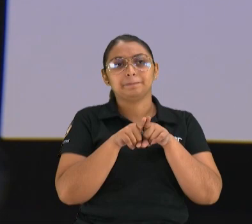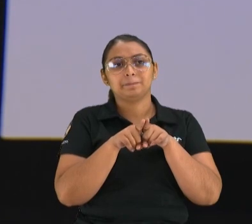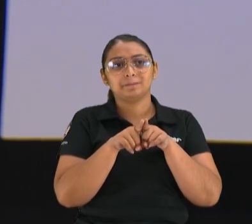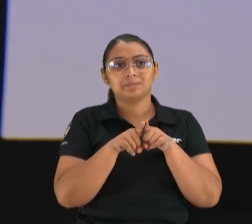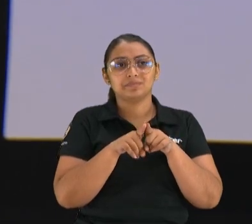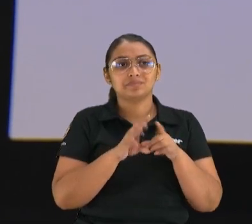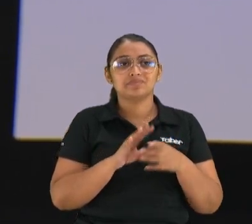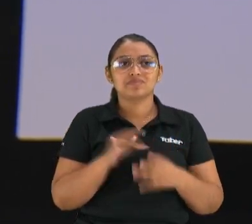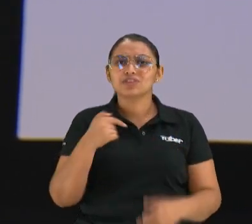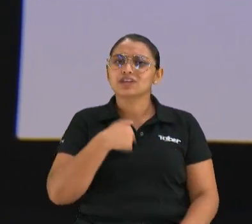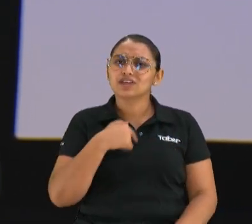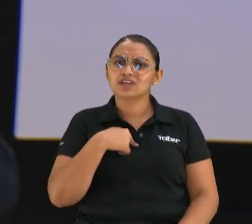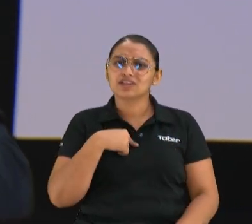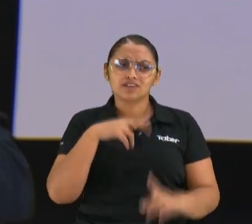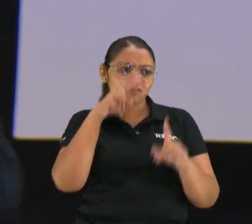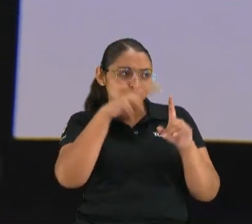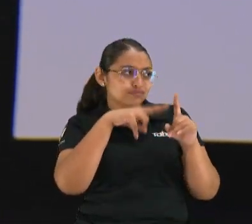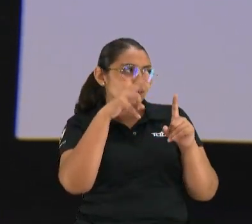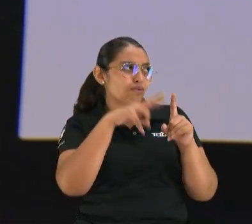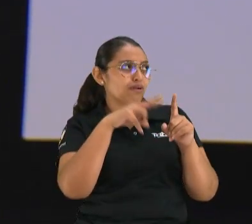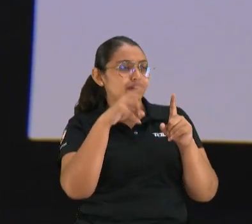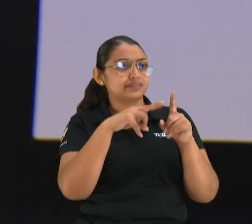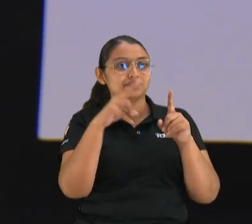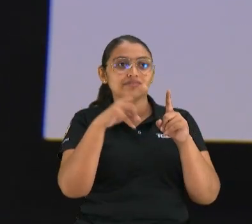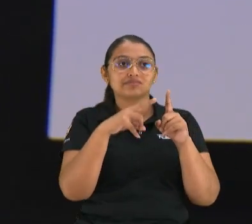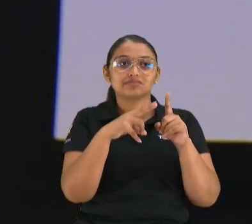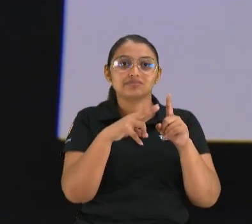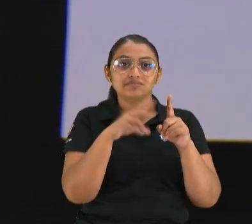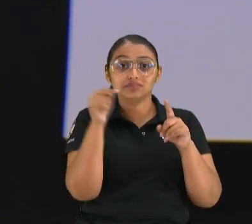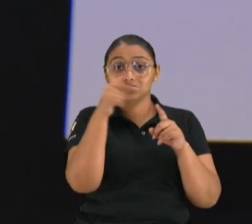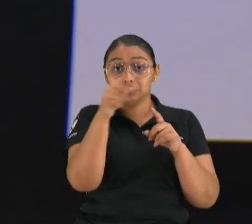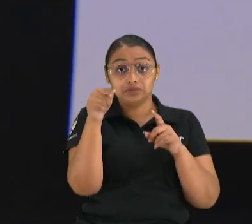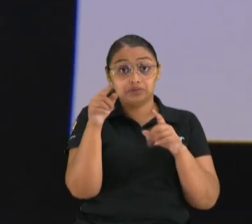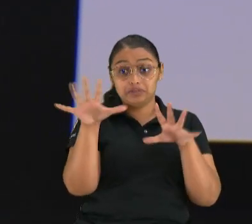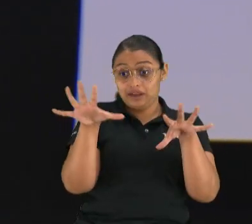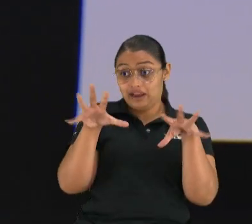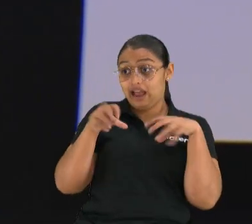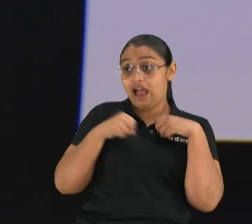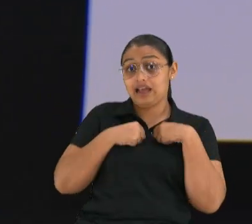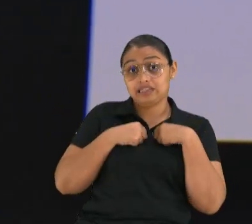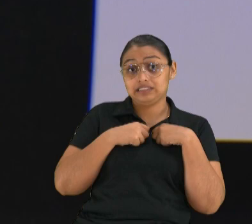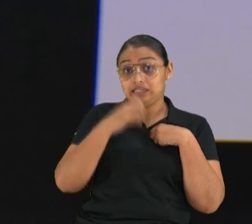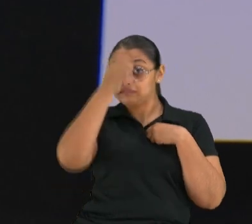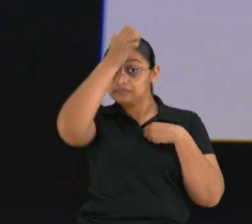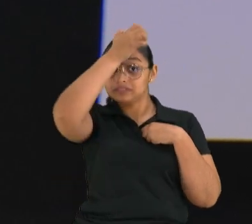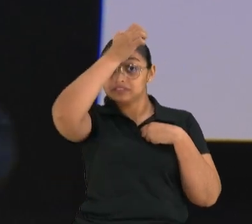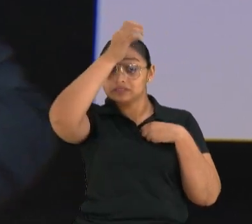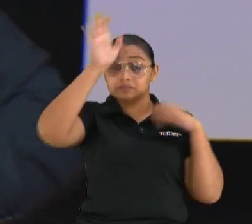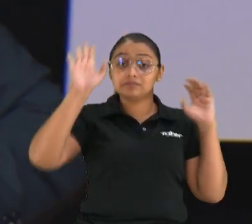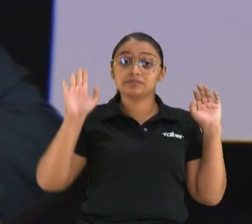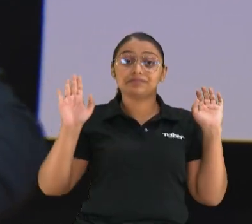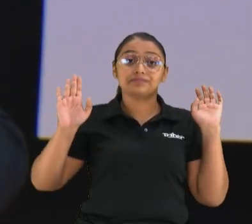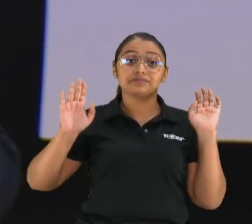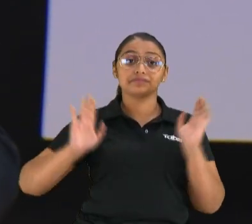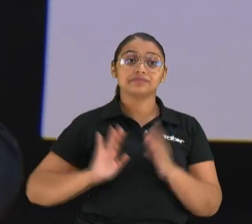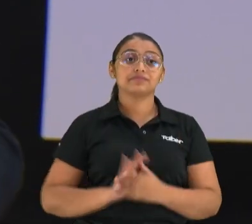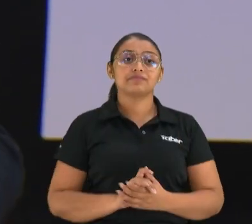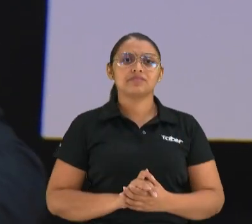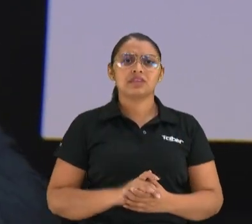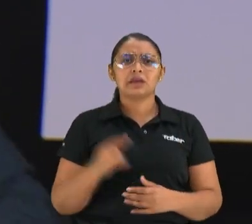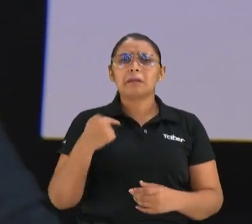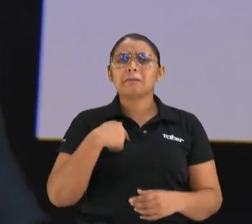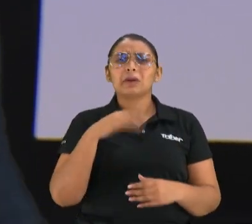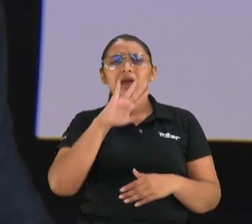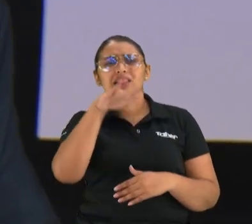Solo estoy hablando de cualidades o características quien le queda el sombrero que lo ponga y después tú dices Por qué Dios no está conmigo